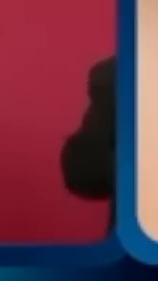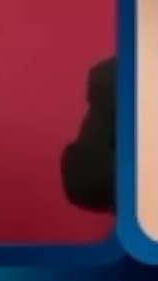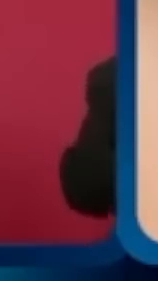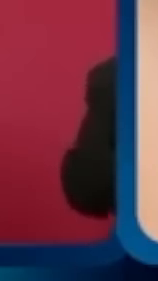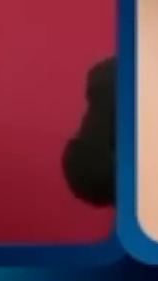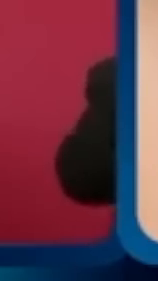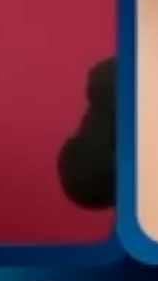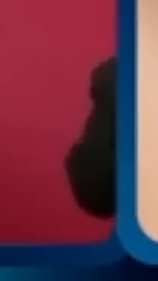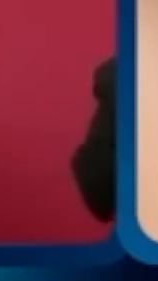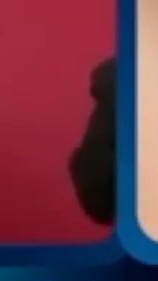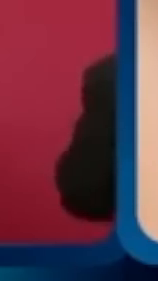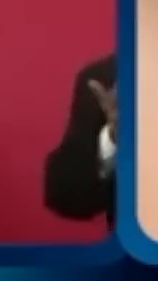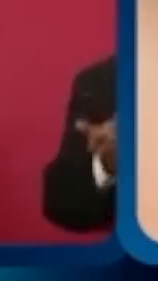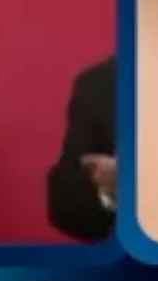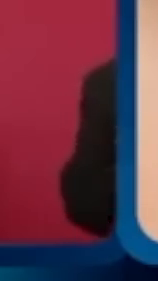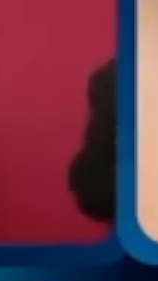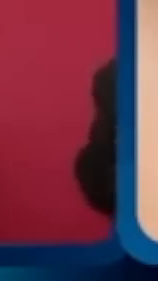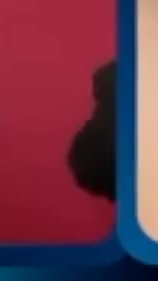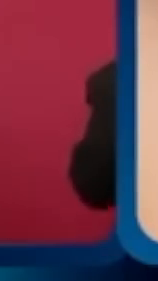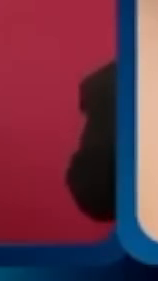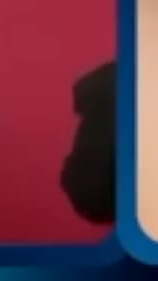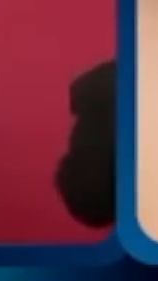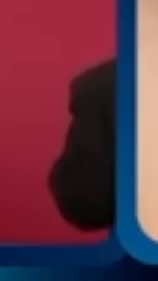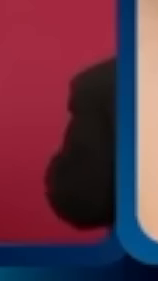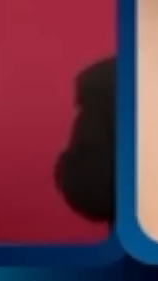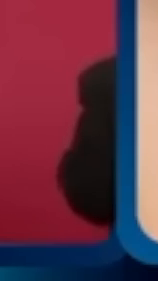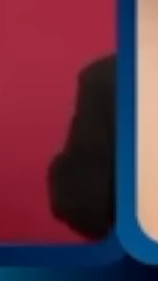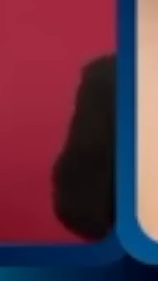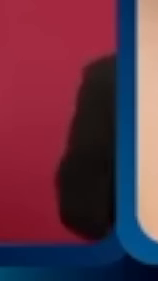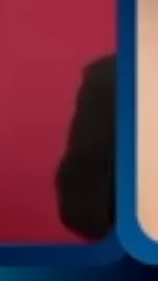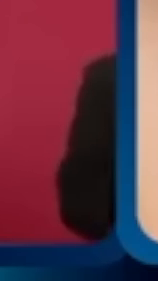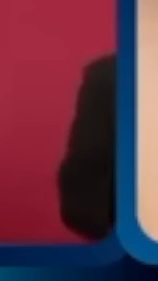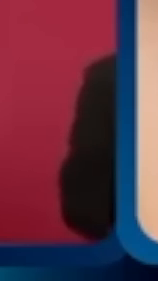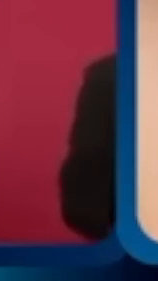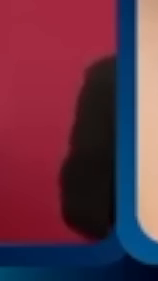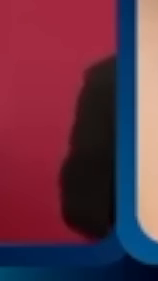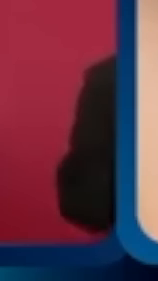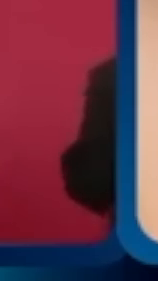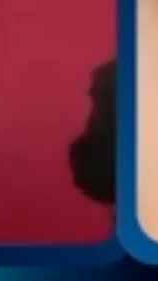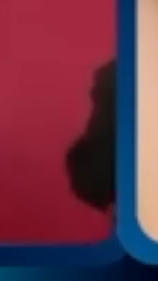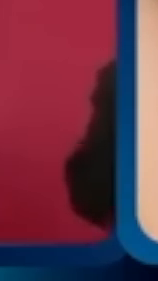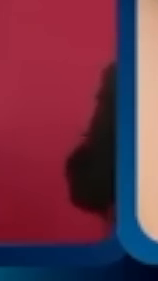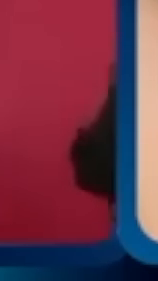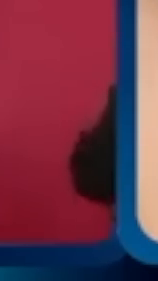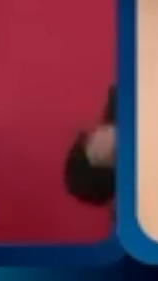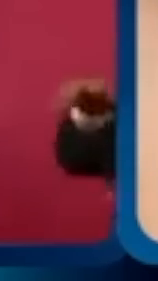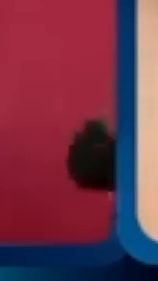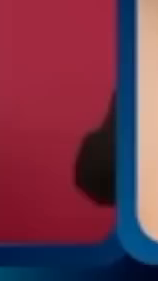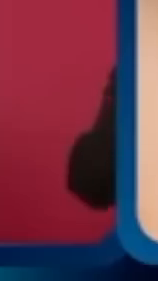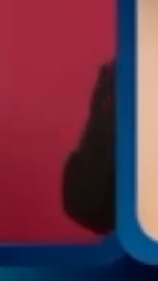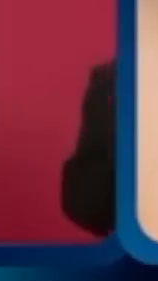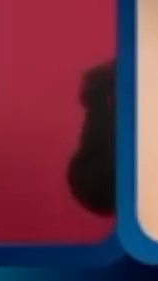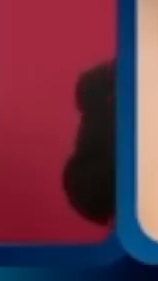por el mal trabajo que han hecho los gobiernos anteriores y por el buen trabajo que ha dado lópez obrador que ha generado confianza a través de módena cuál es el mensaje